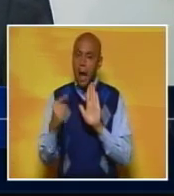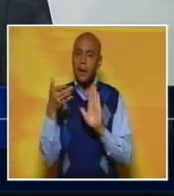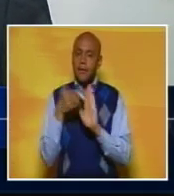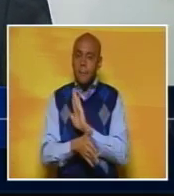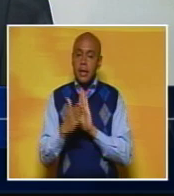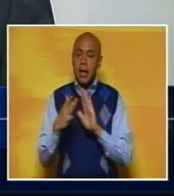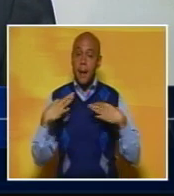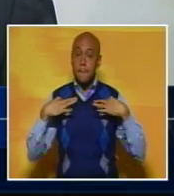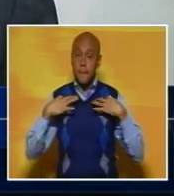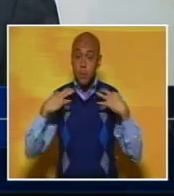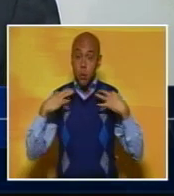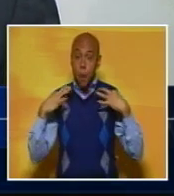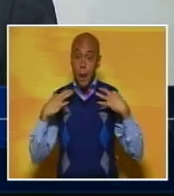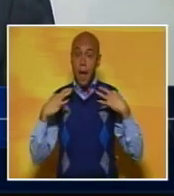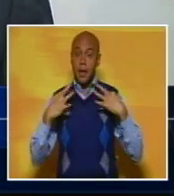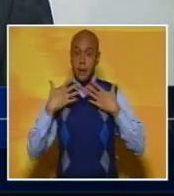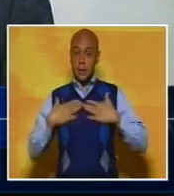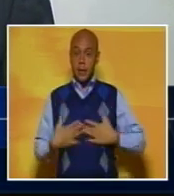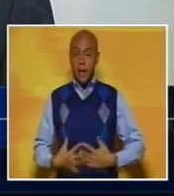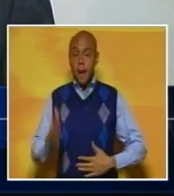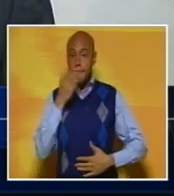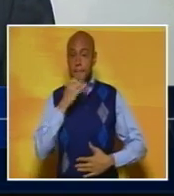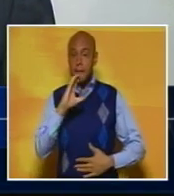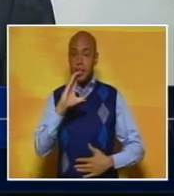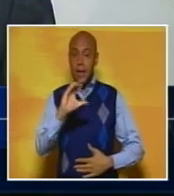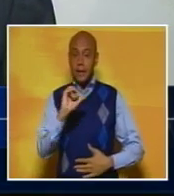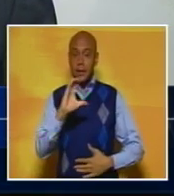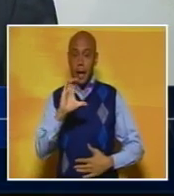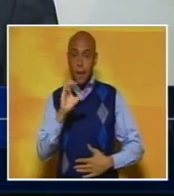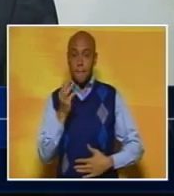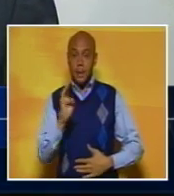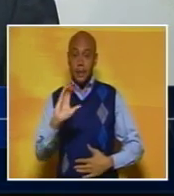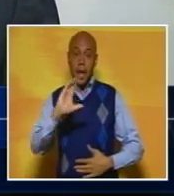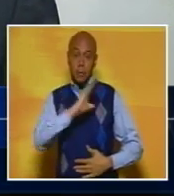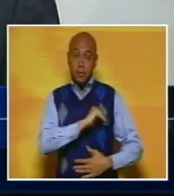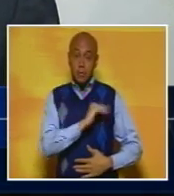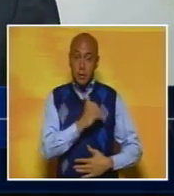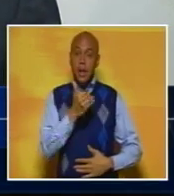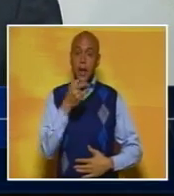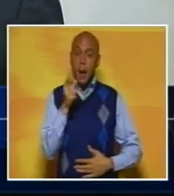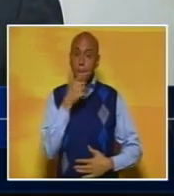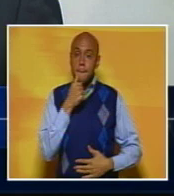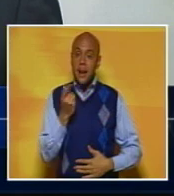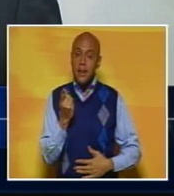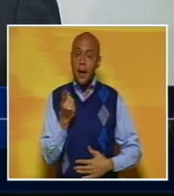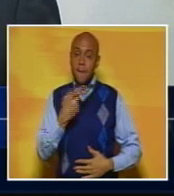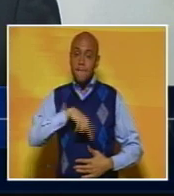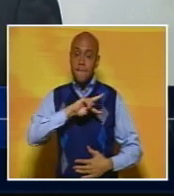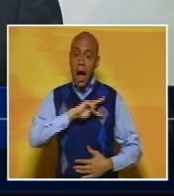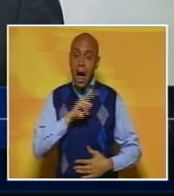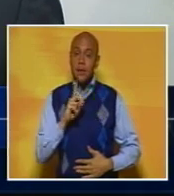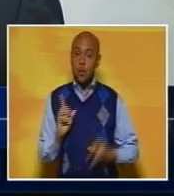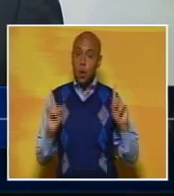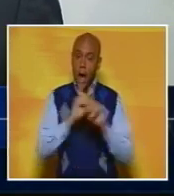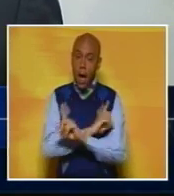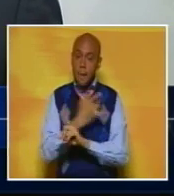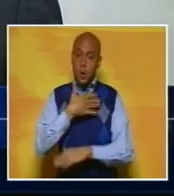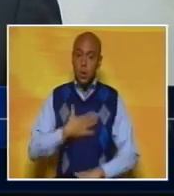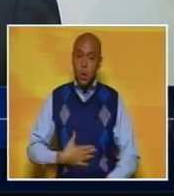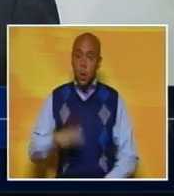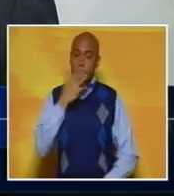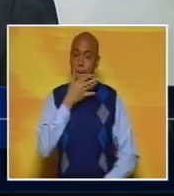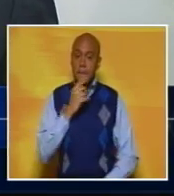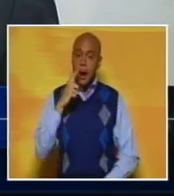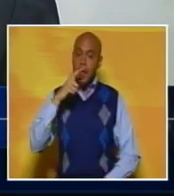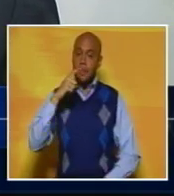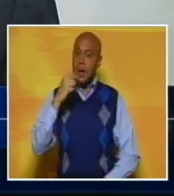indumentarias alusivas al CICPC, totalmente falsificadas o hechas en alguna tienda